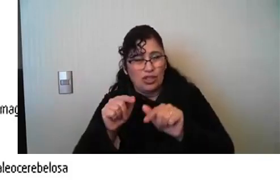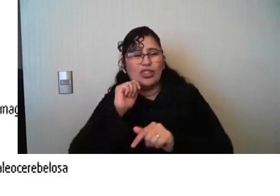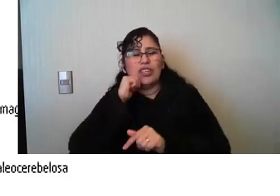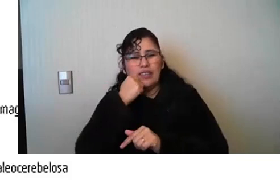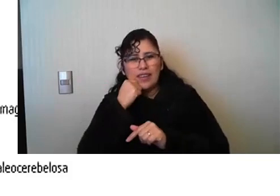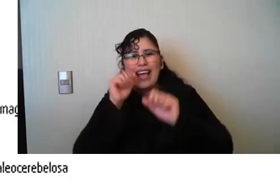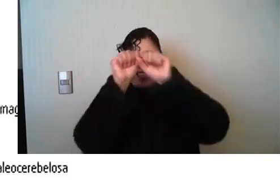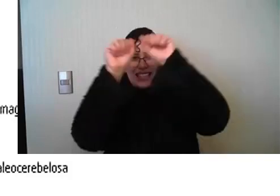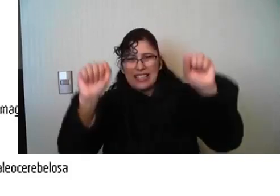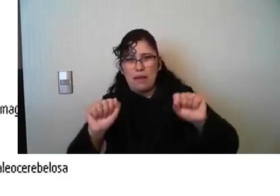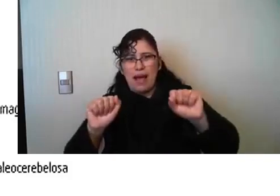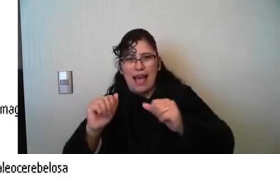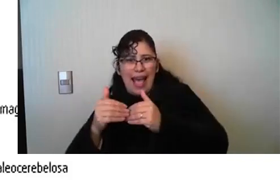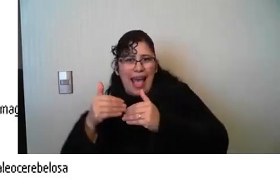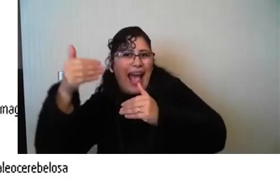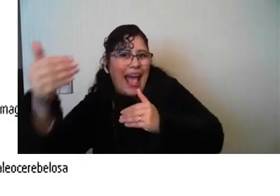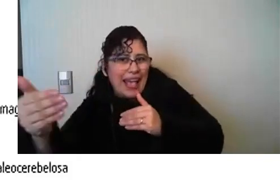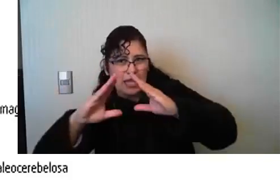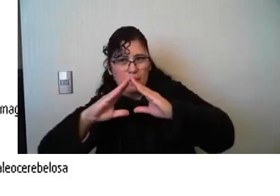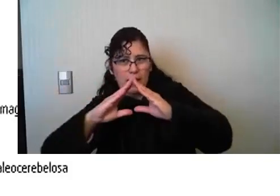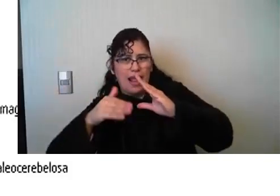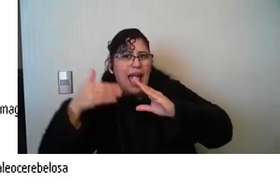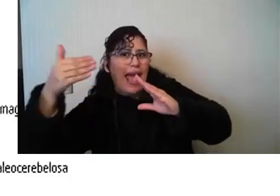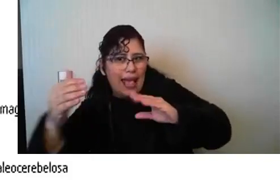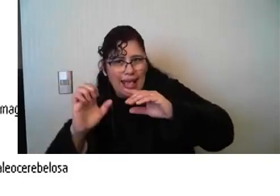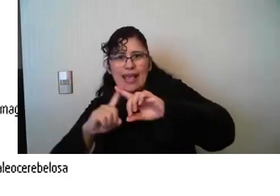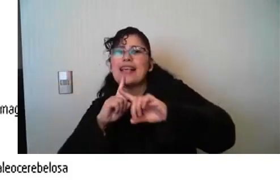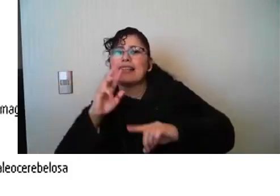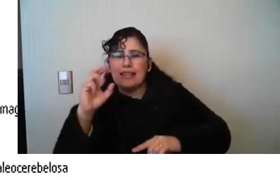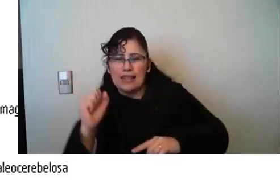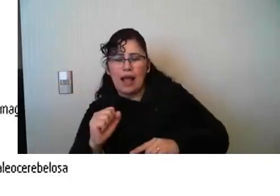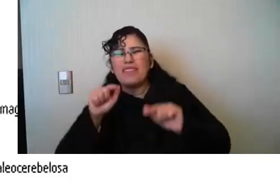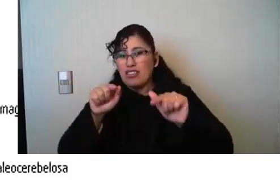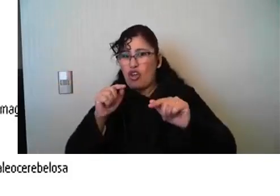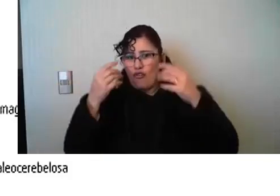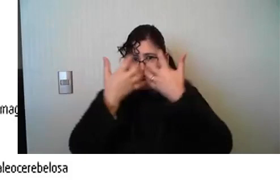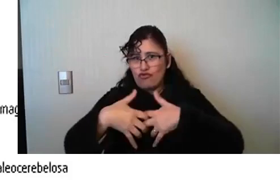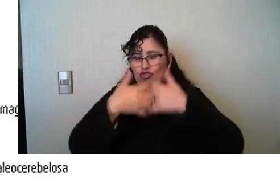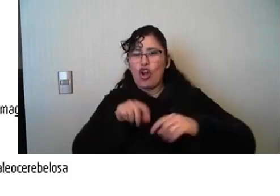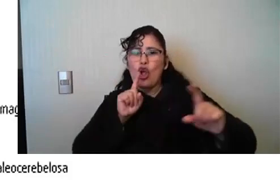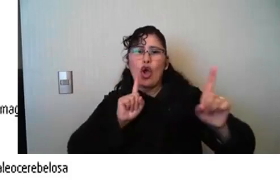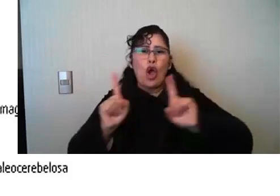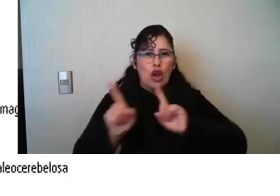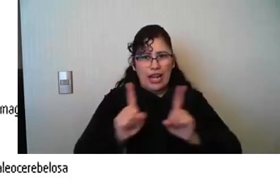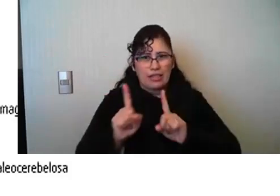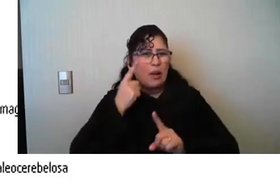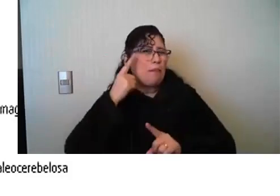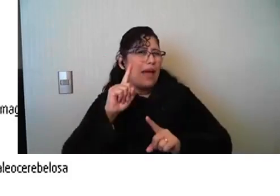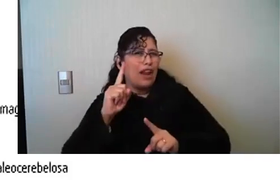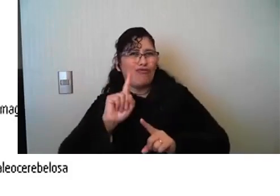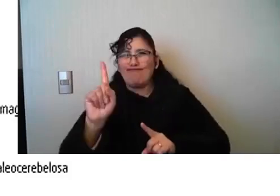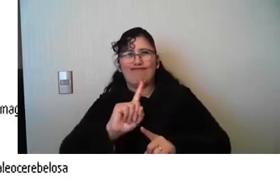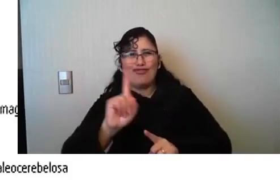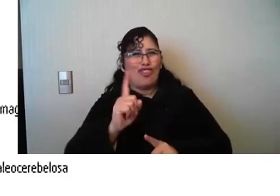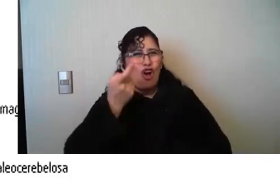extrapiramidal, ¿sí? Que tiene función de coordinación, pero que es subconsciente, porque